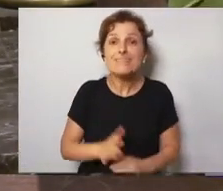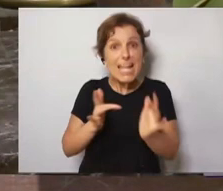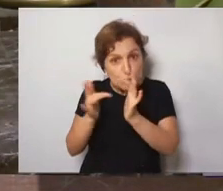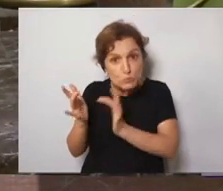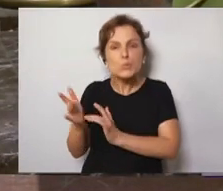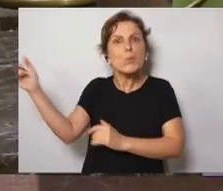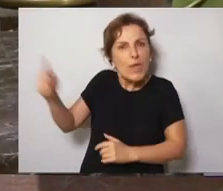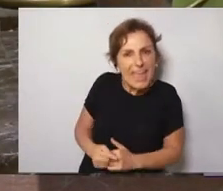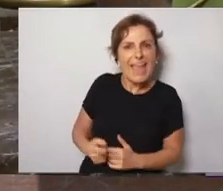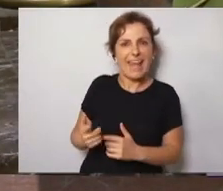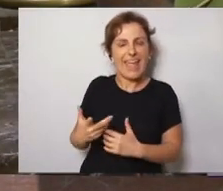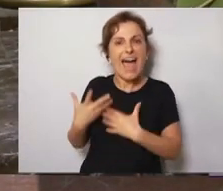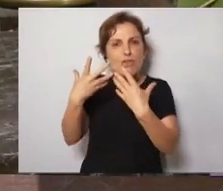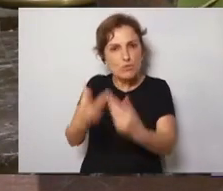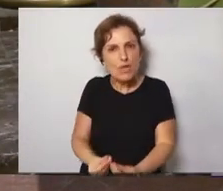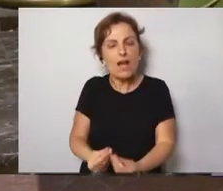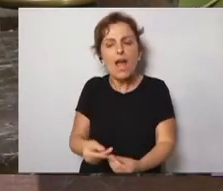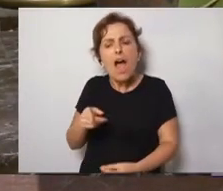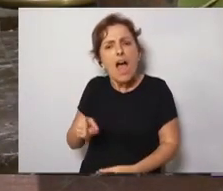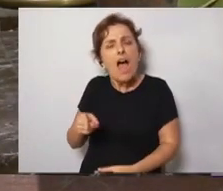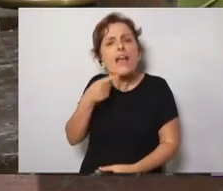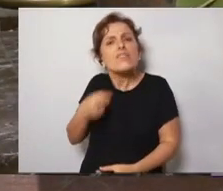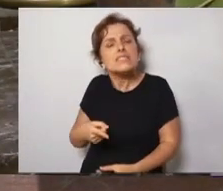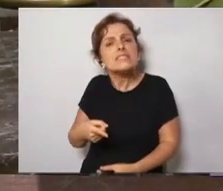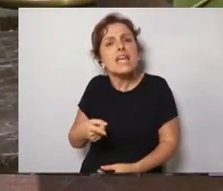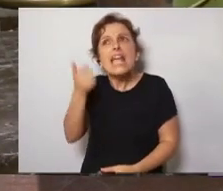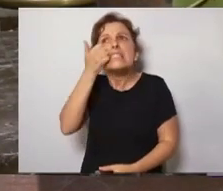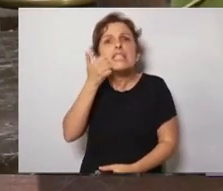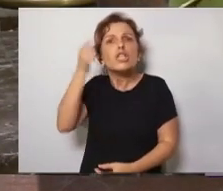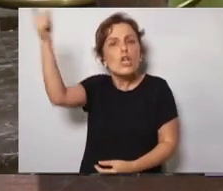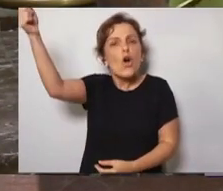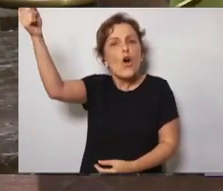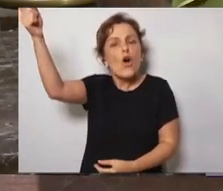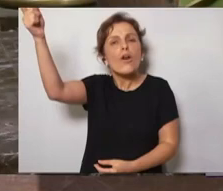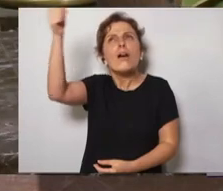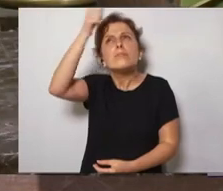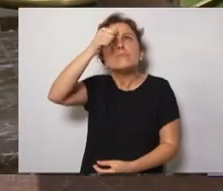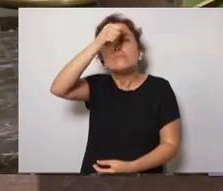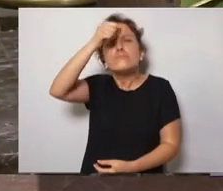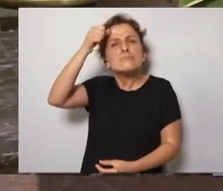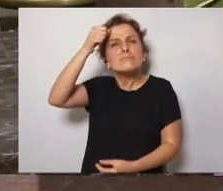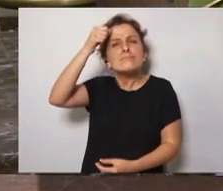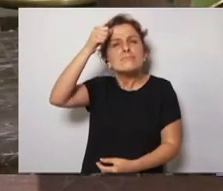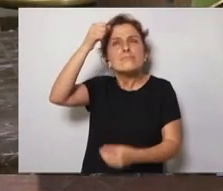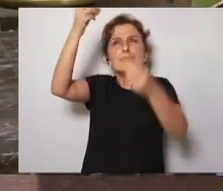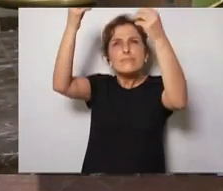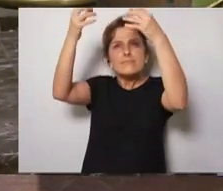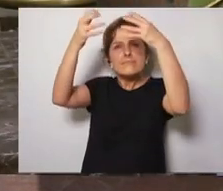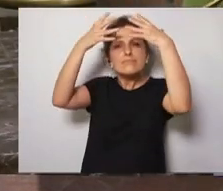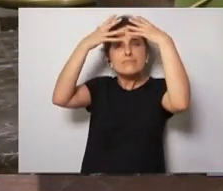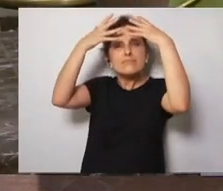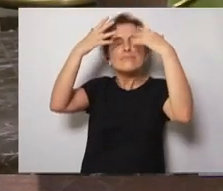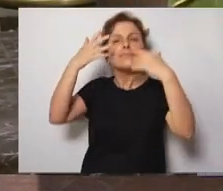consagrado por la unción de esta unción con el aceite consagrado